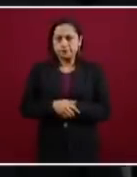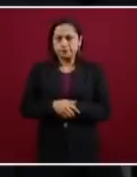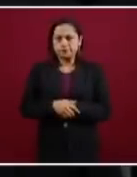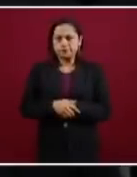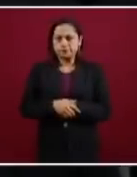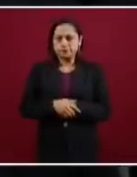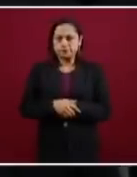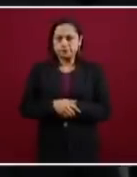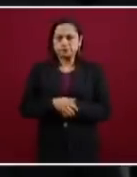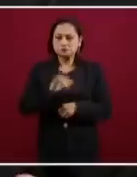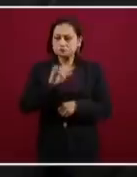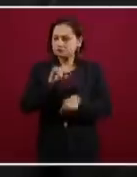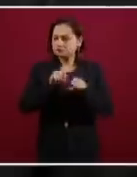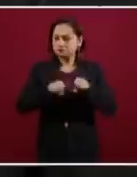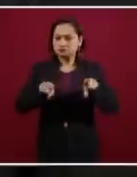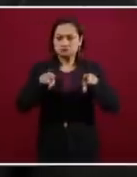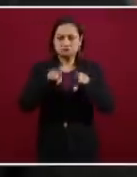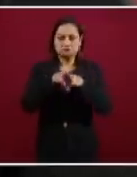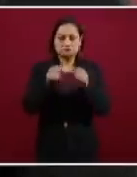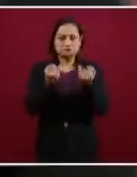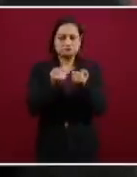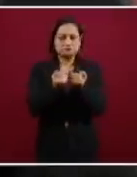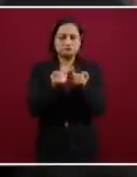continuar lo mismo